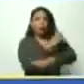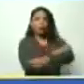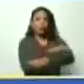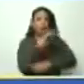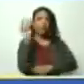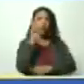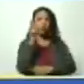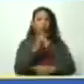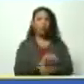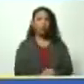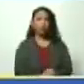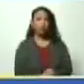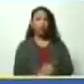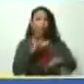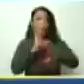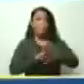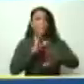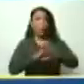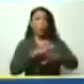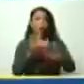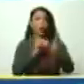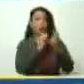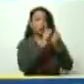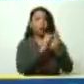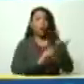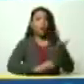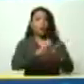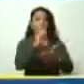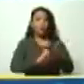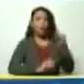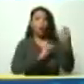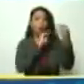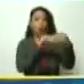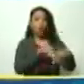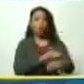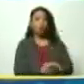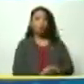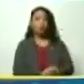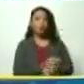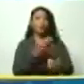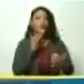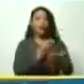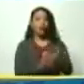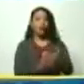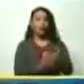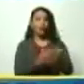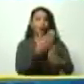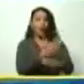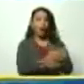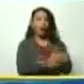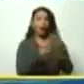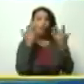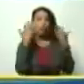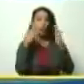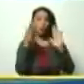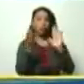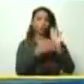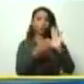Venezuela por los diálogos por la firma de este acuerdo y agradezco de antemano por su cumplimiento